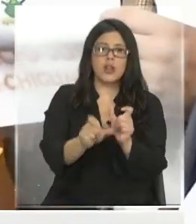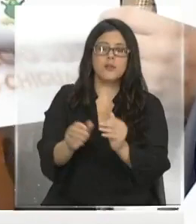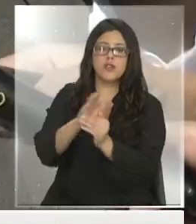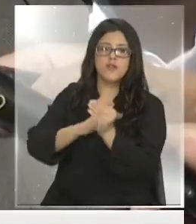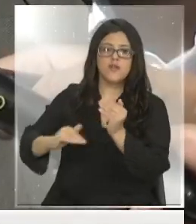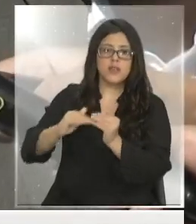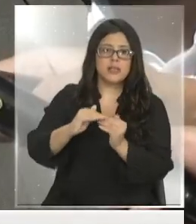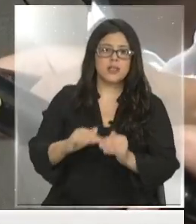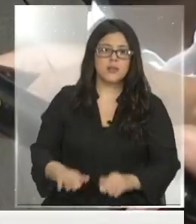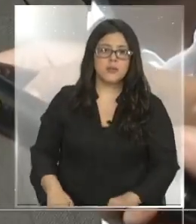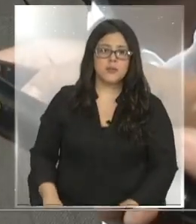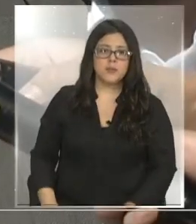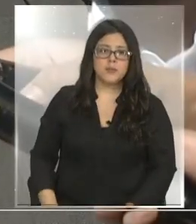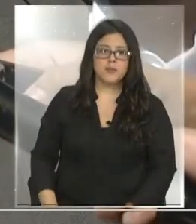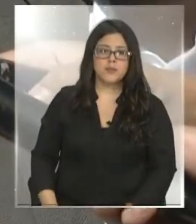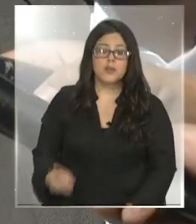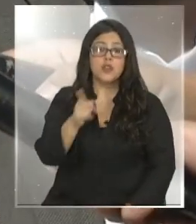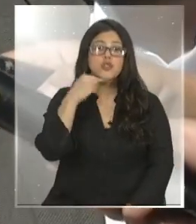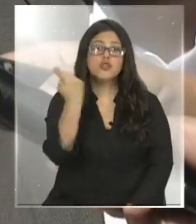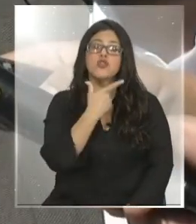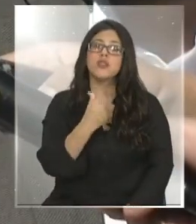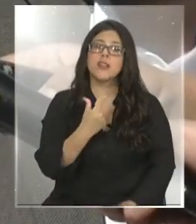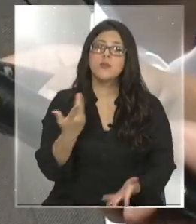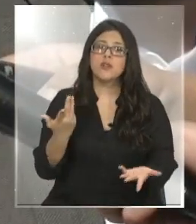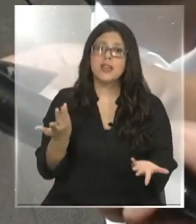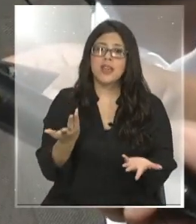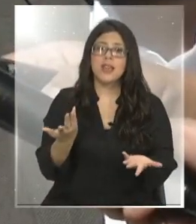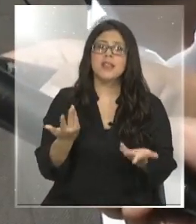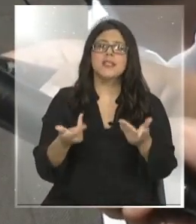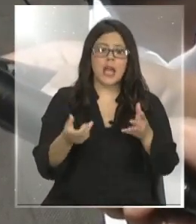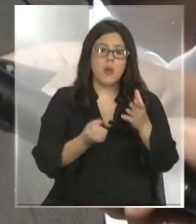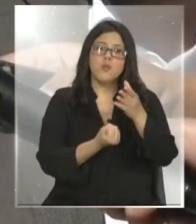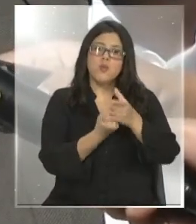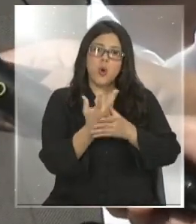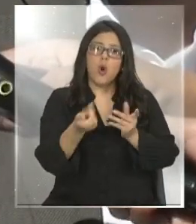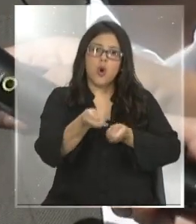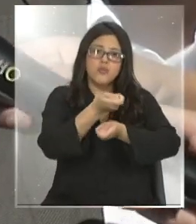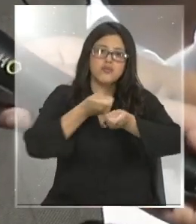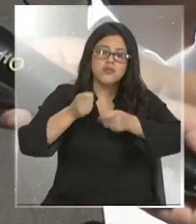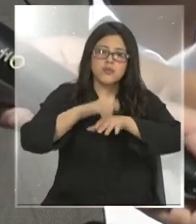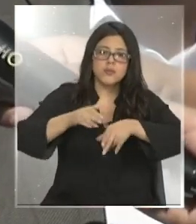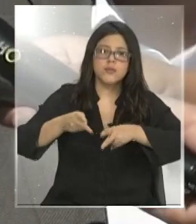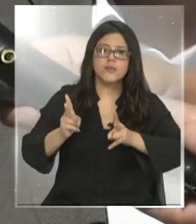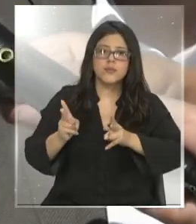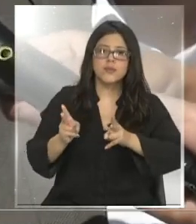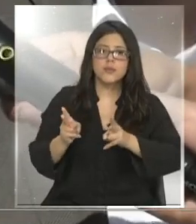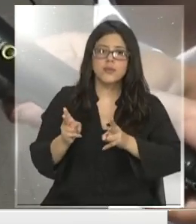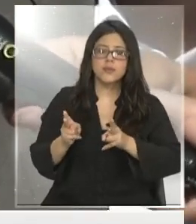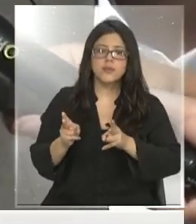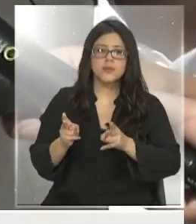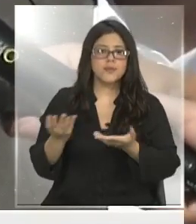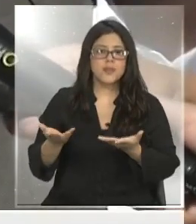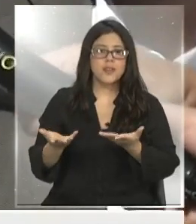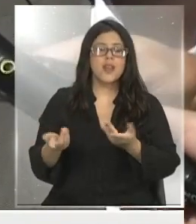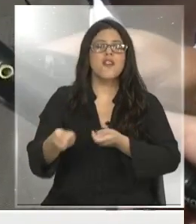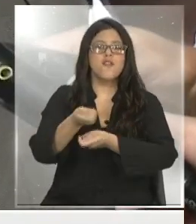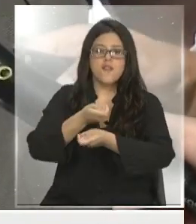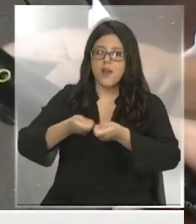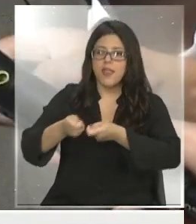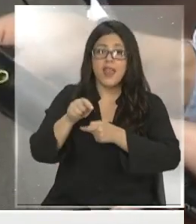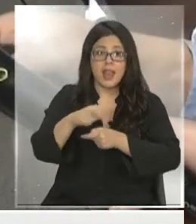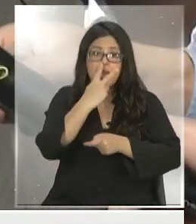vecinos. Nuestra iniciativa va a generar un modelo de negocio que va a permitir vender el